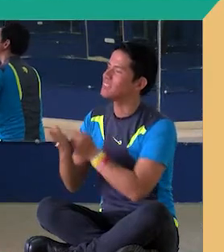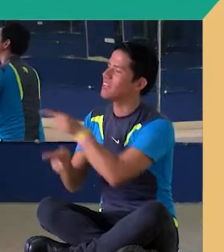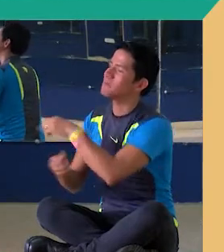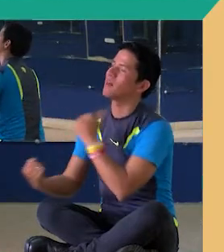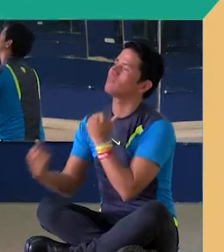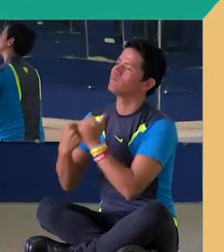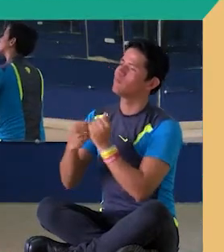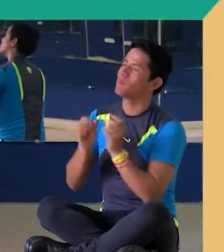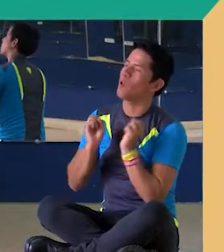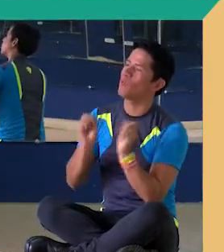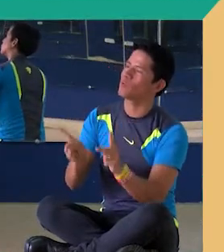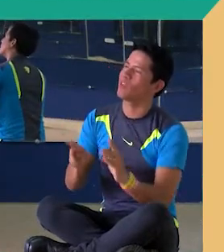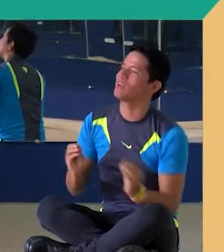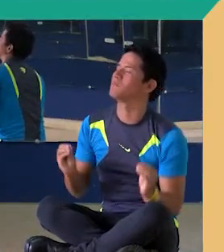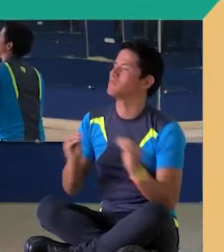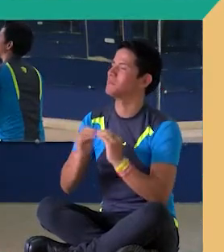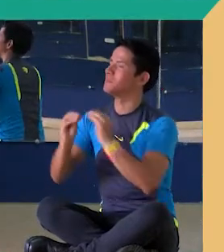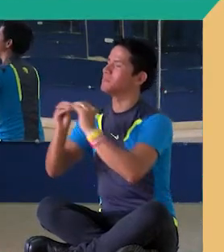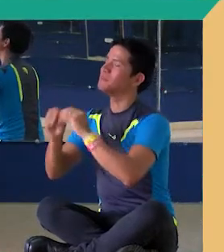Agradezco la oportunidad.